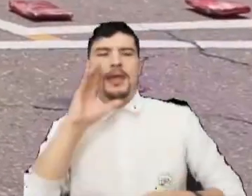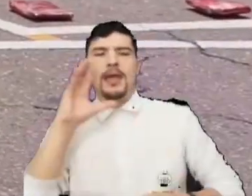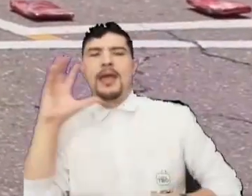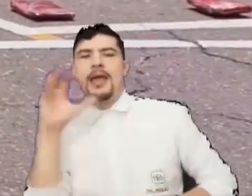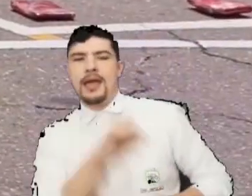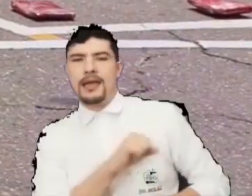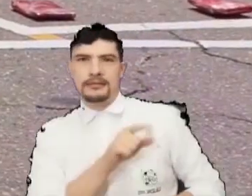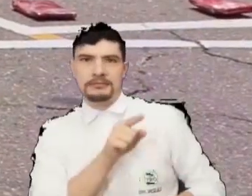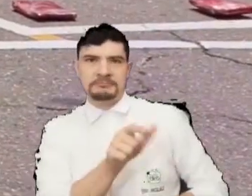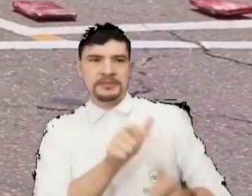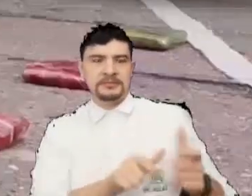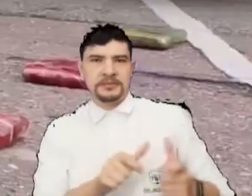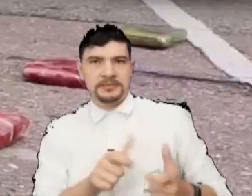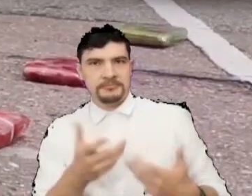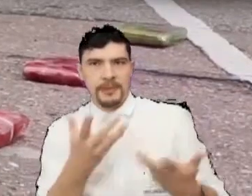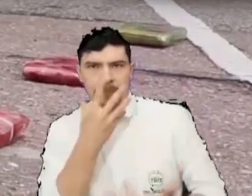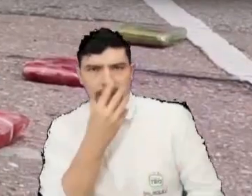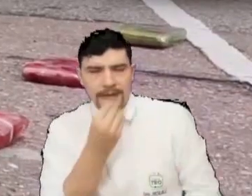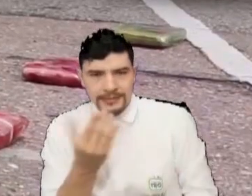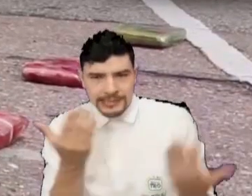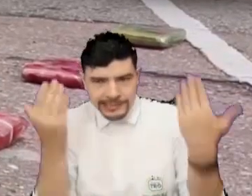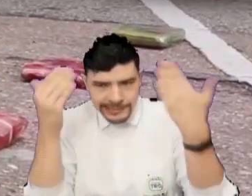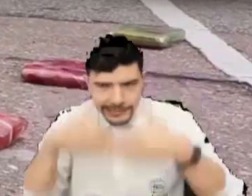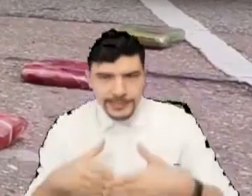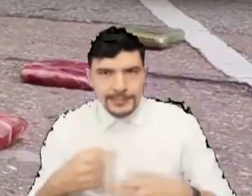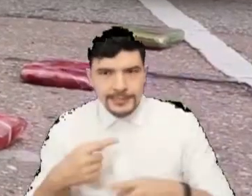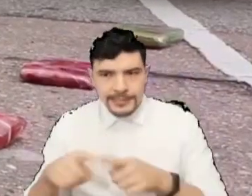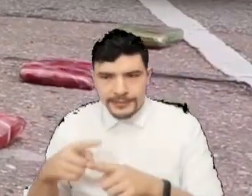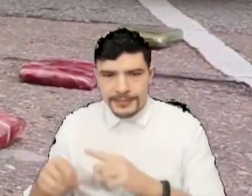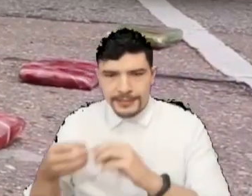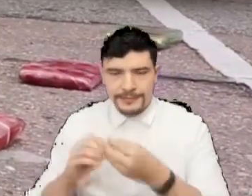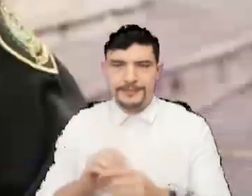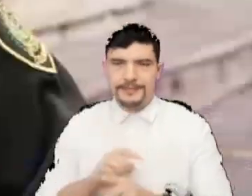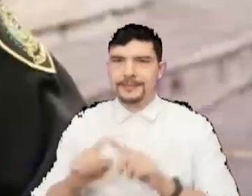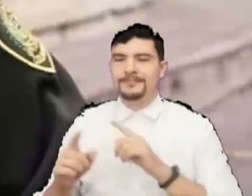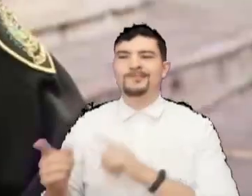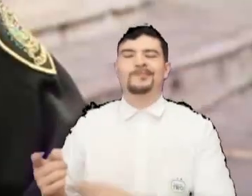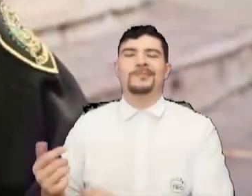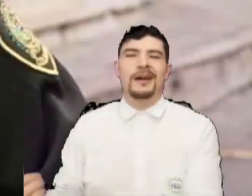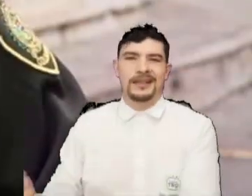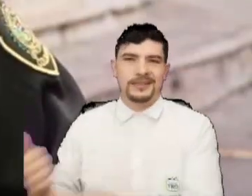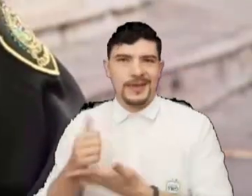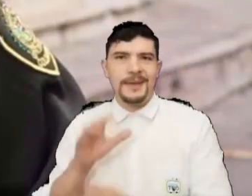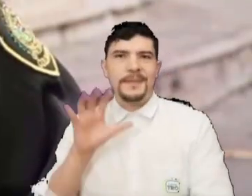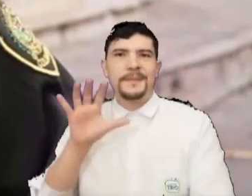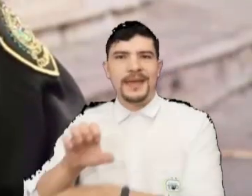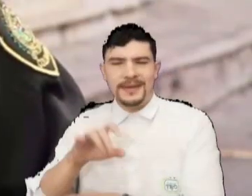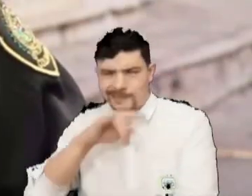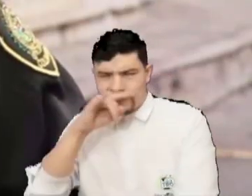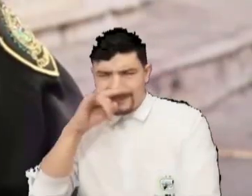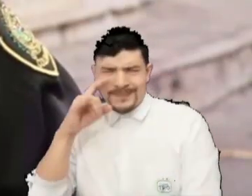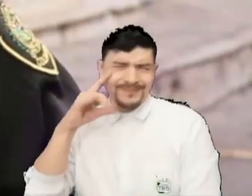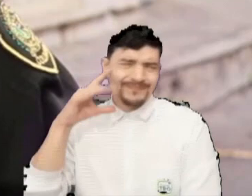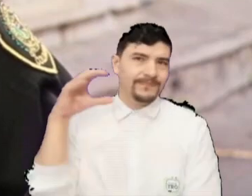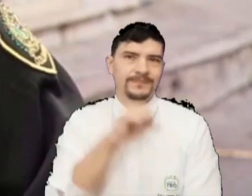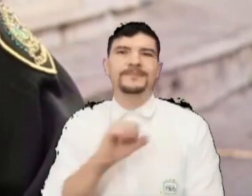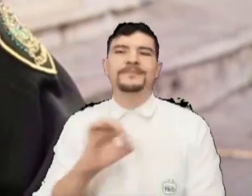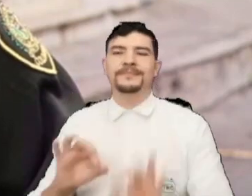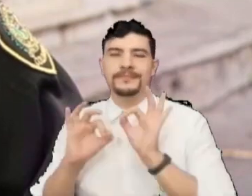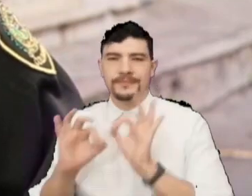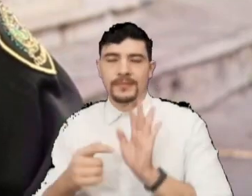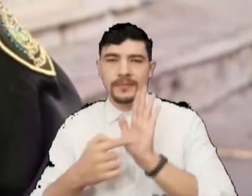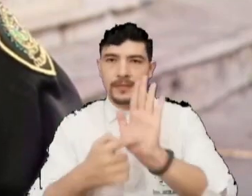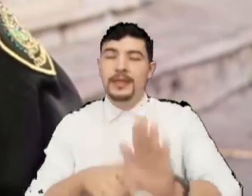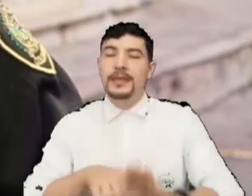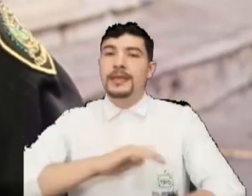puesta a disposición de la fiscalía para su posterior destrucción invitamos a la ciudadanía a que haga parte de la red de participación cívica y